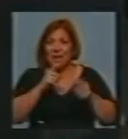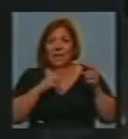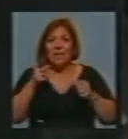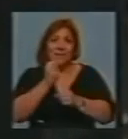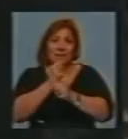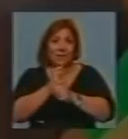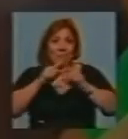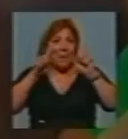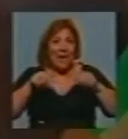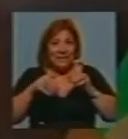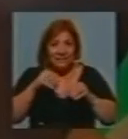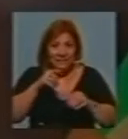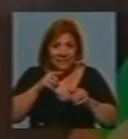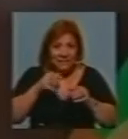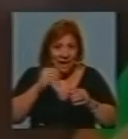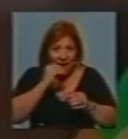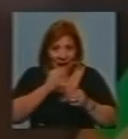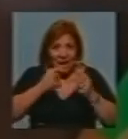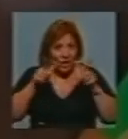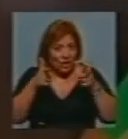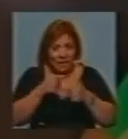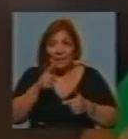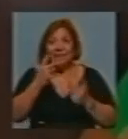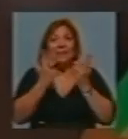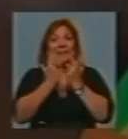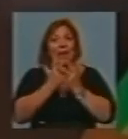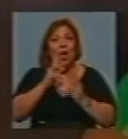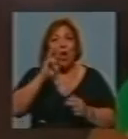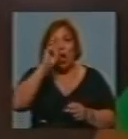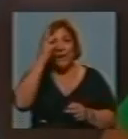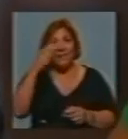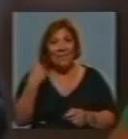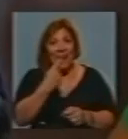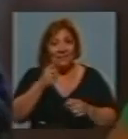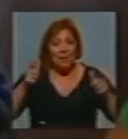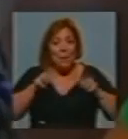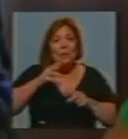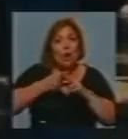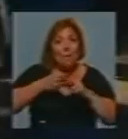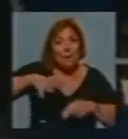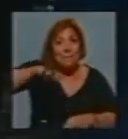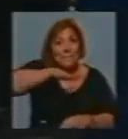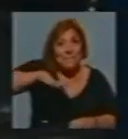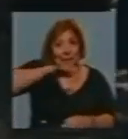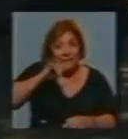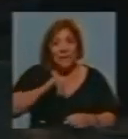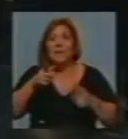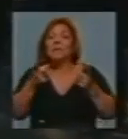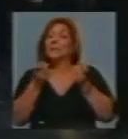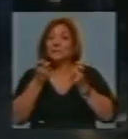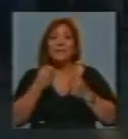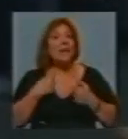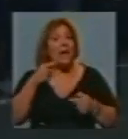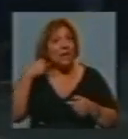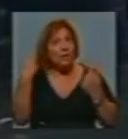se reunieron a la tarde de este martes en la Plaza 33 Orientales. El objetivo, plantear la necesidad de ser escuchados por las autoridades